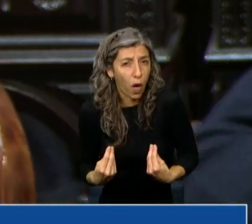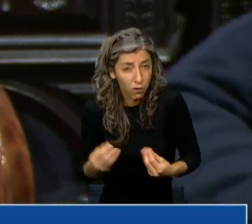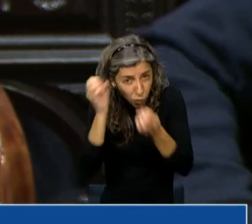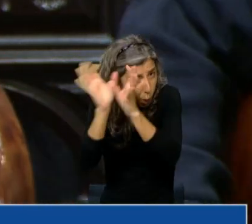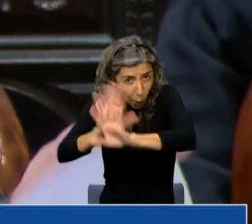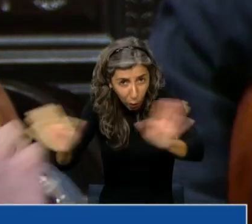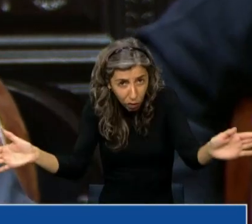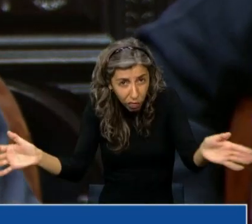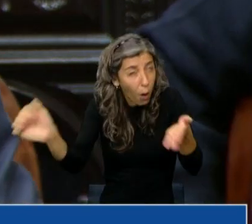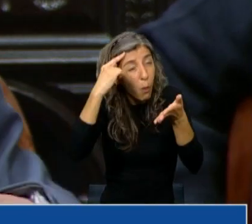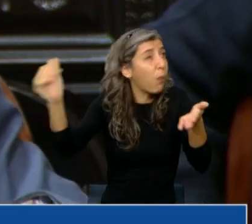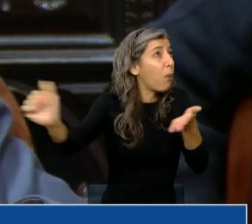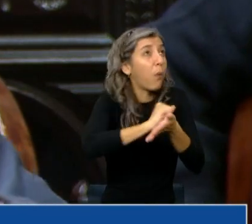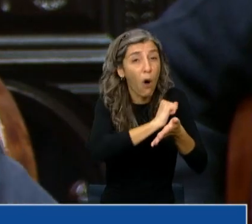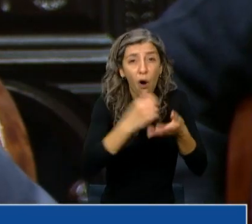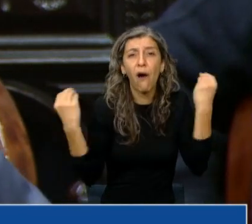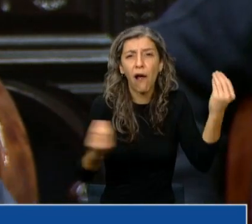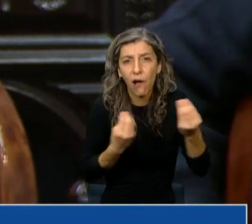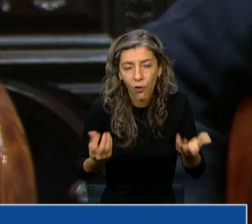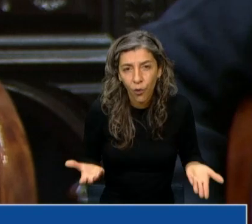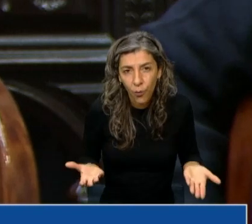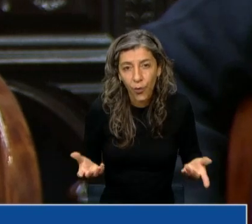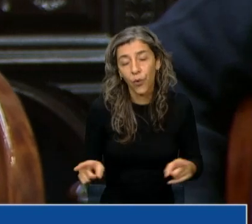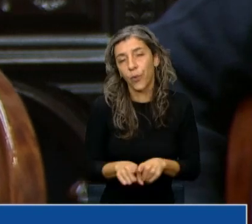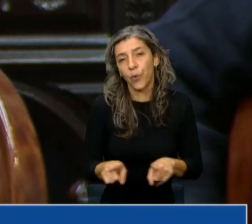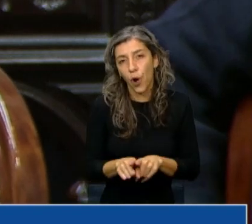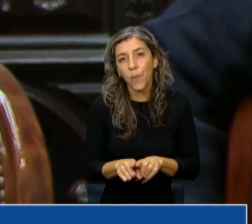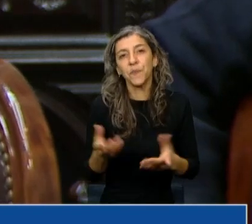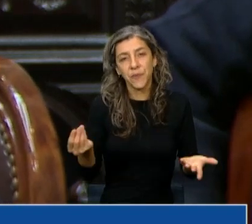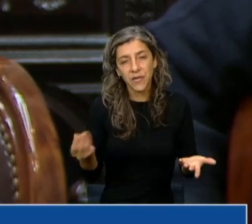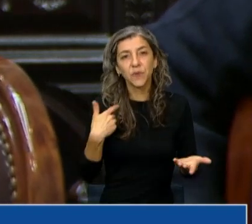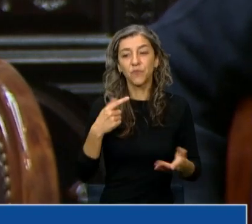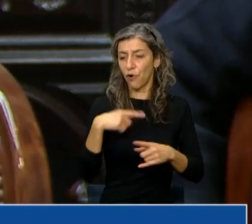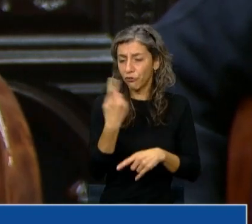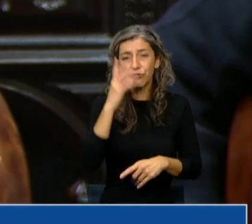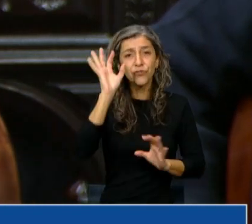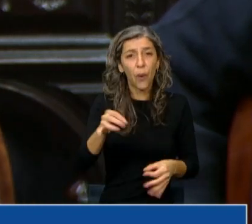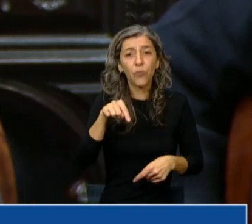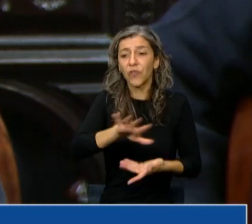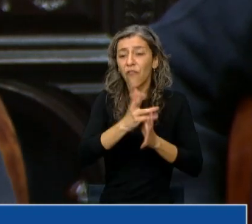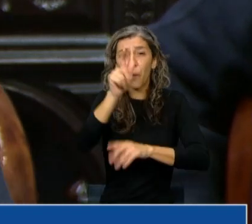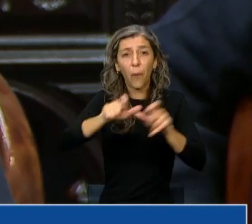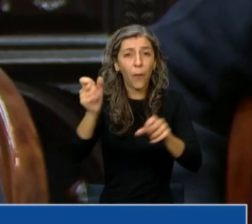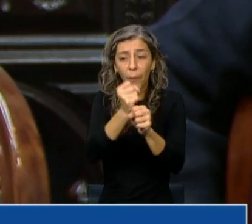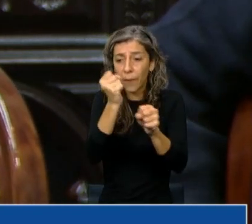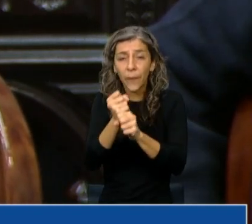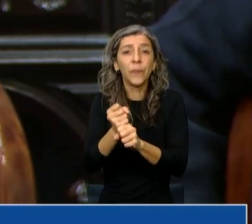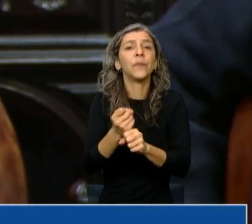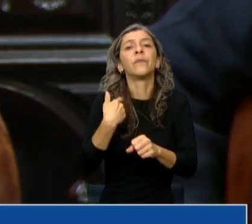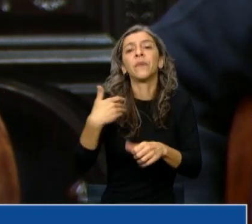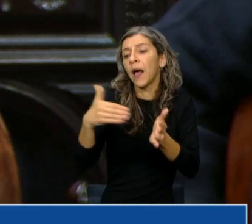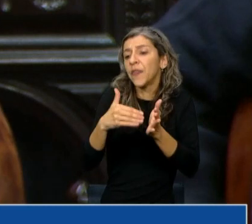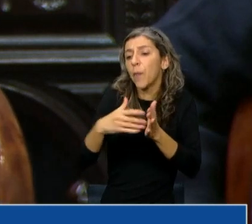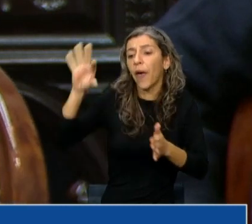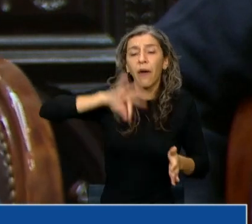ustedes? También decirle que la eliminación de la cuarta categoría es progresiva, porque es dinero que se vuelca